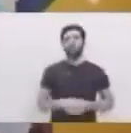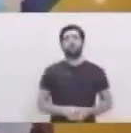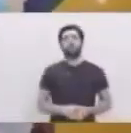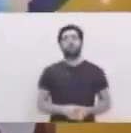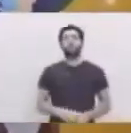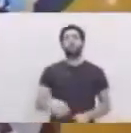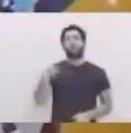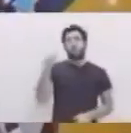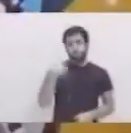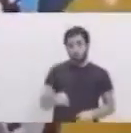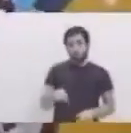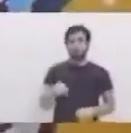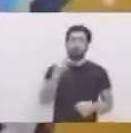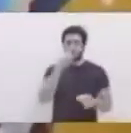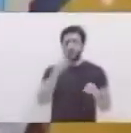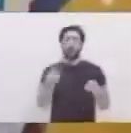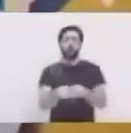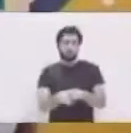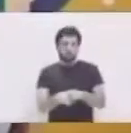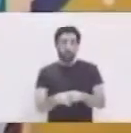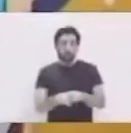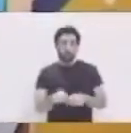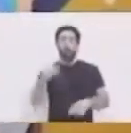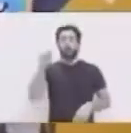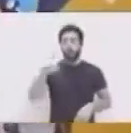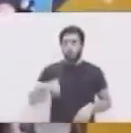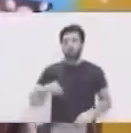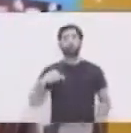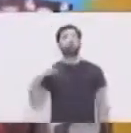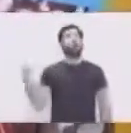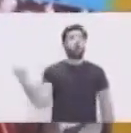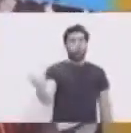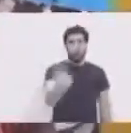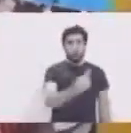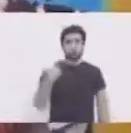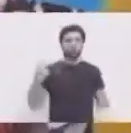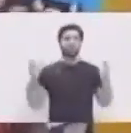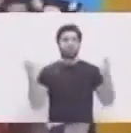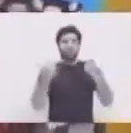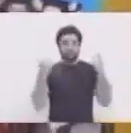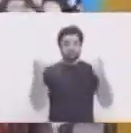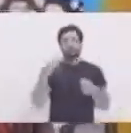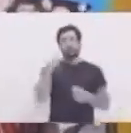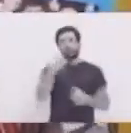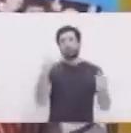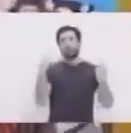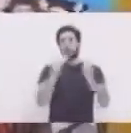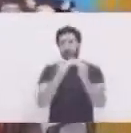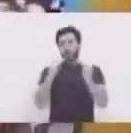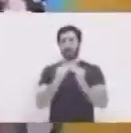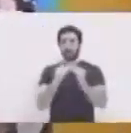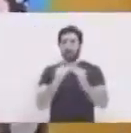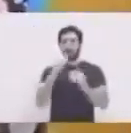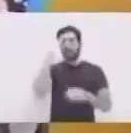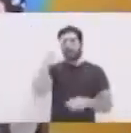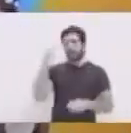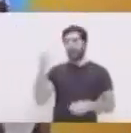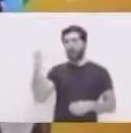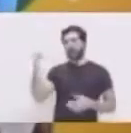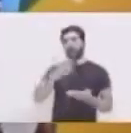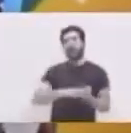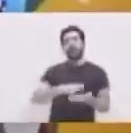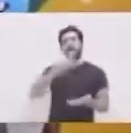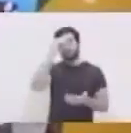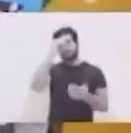¿Y cuál es la expresión? Vamos todos a celebrar este día en tu casa a través de la estrategia Aprendo en